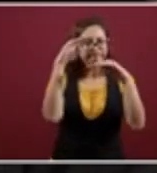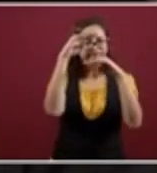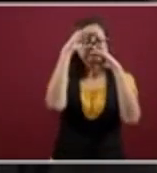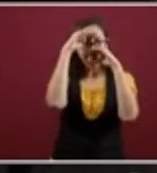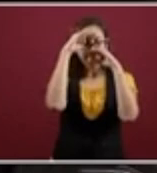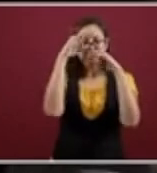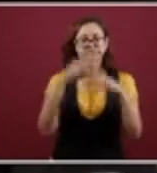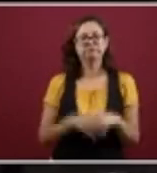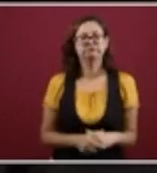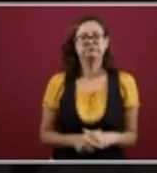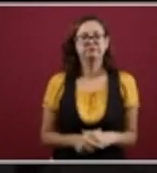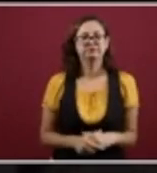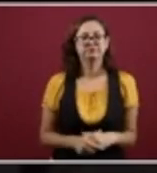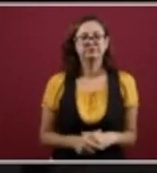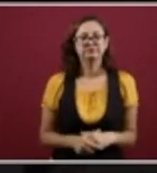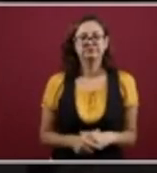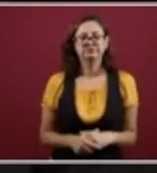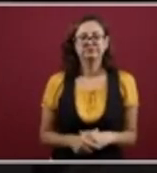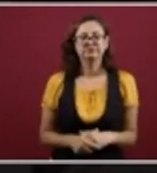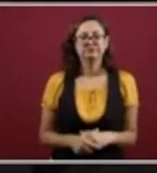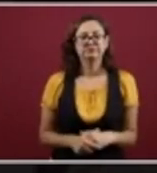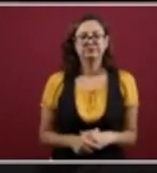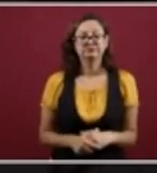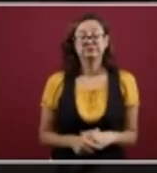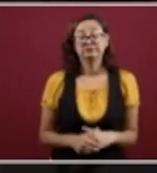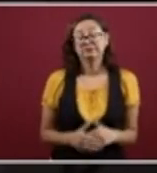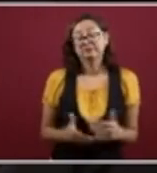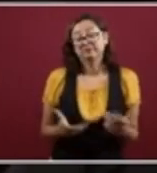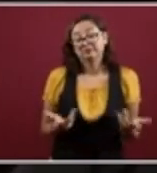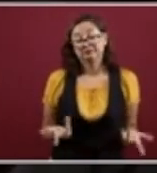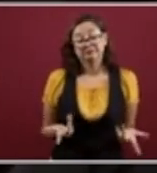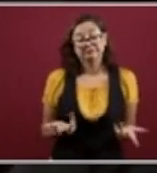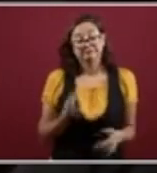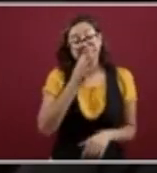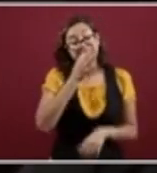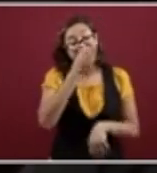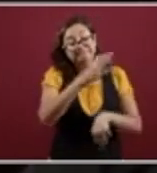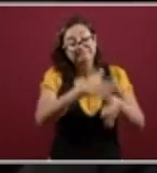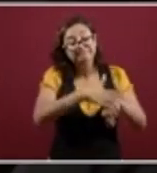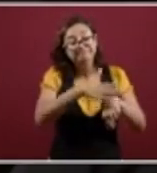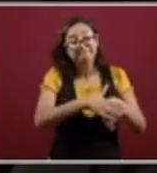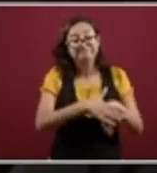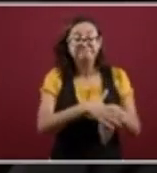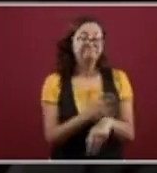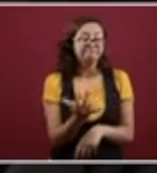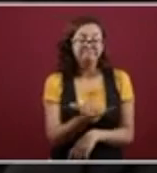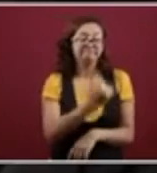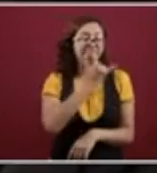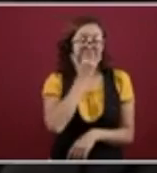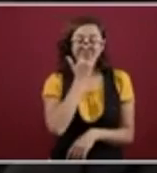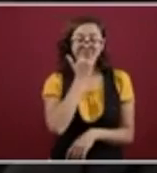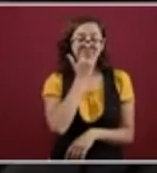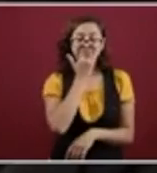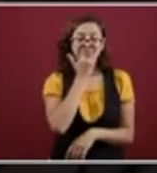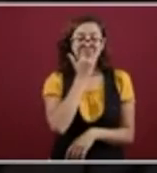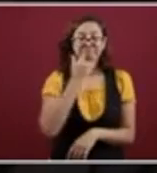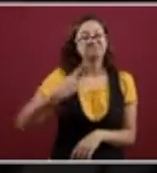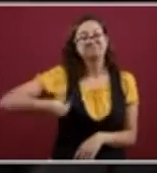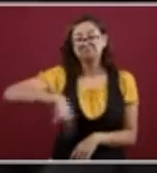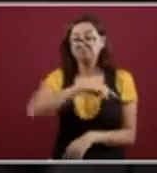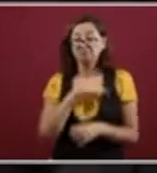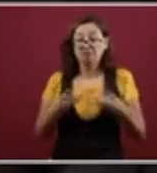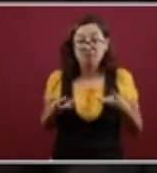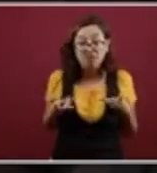República, que se dieron a conocer a través de redes sociales. Decirles que nosotros no tenemos esos